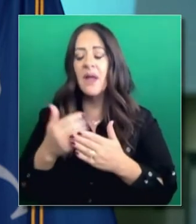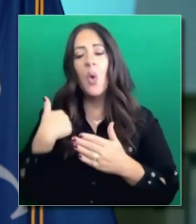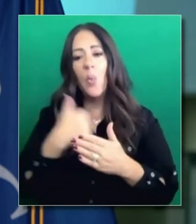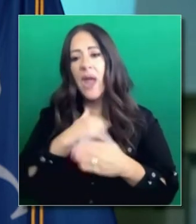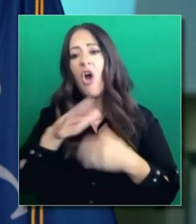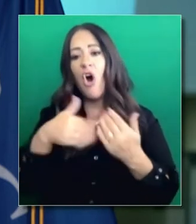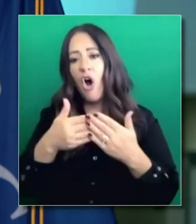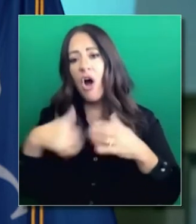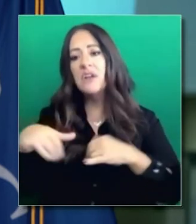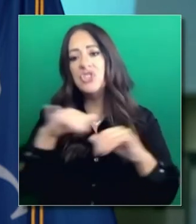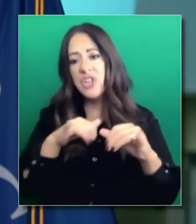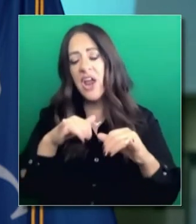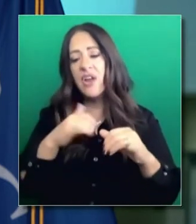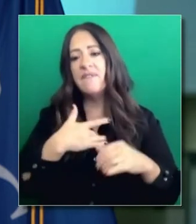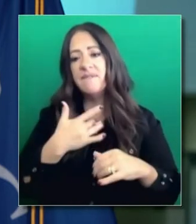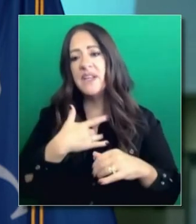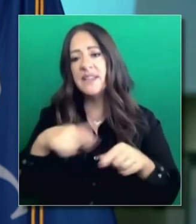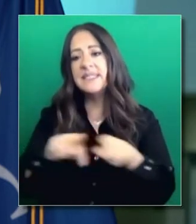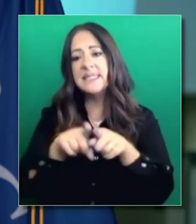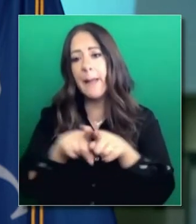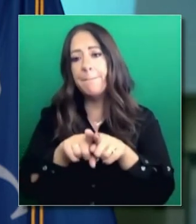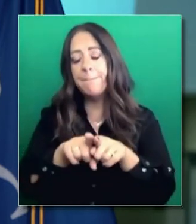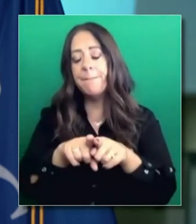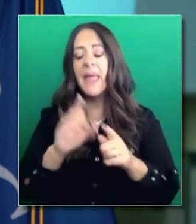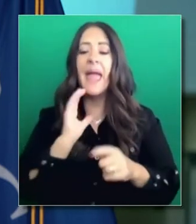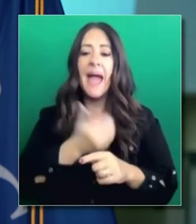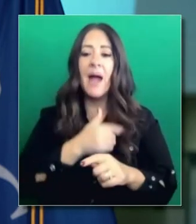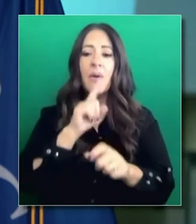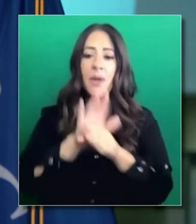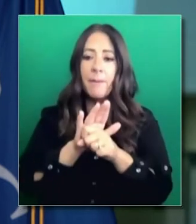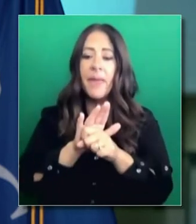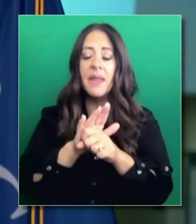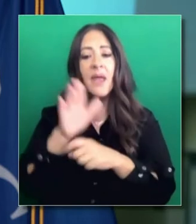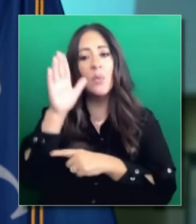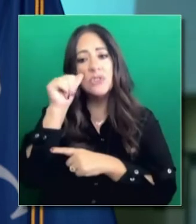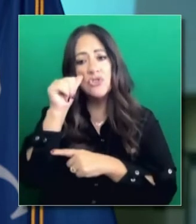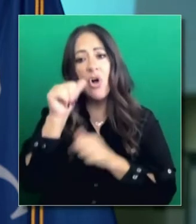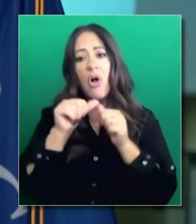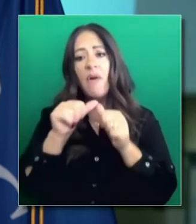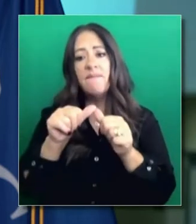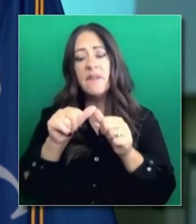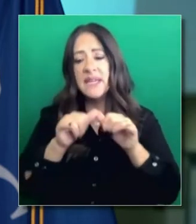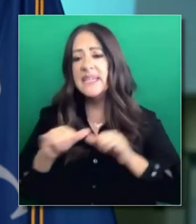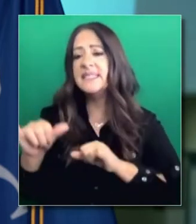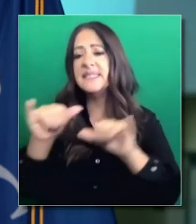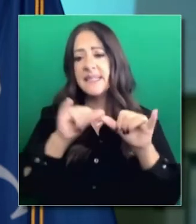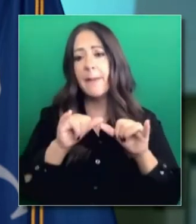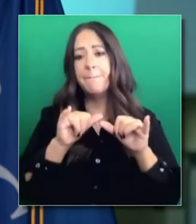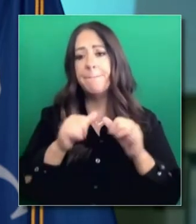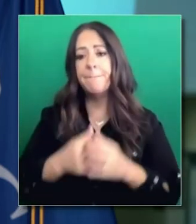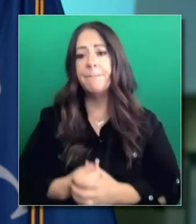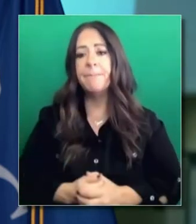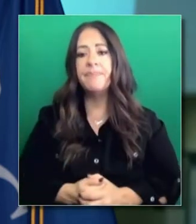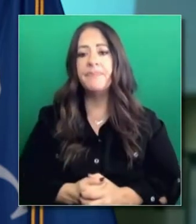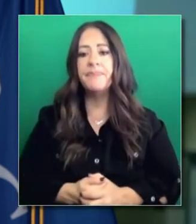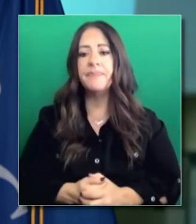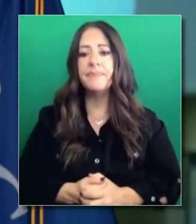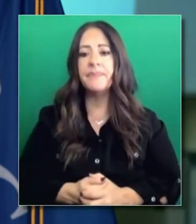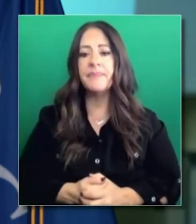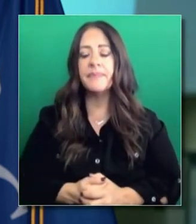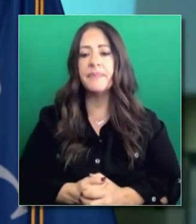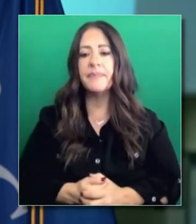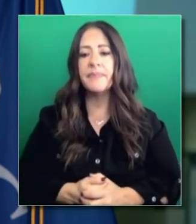compartimos esta ideología, y por eso estamos comprometidos y tan resueltos universalmente.